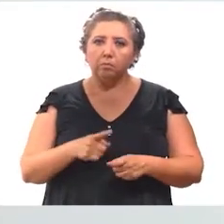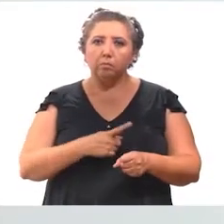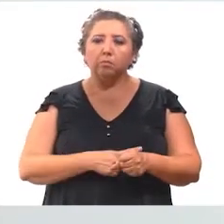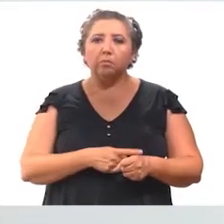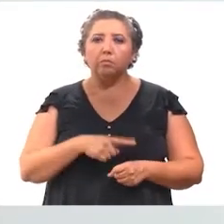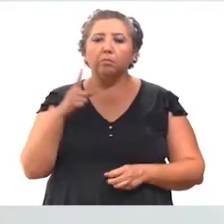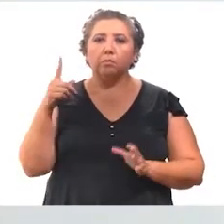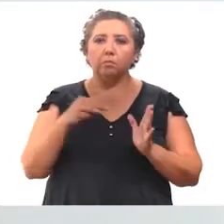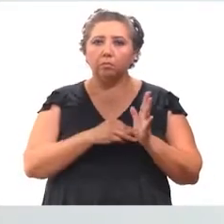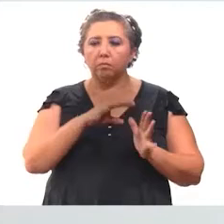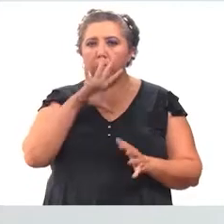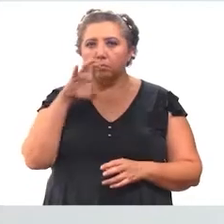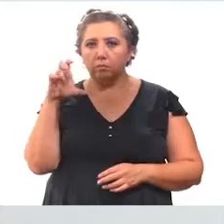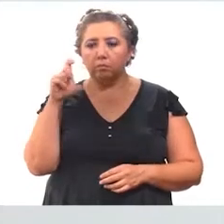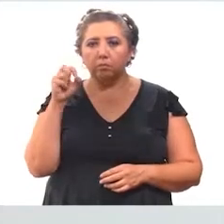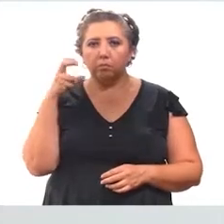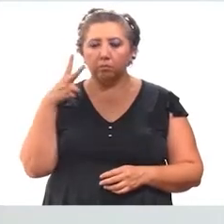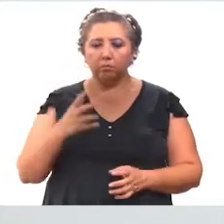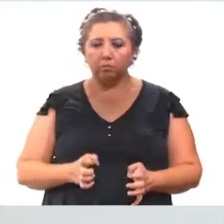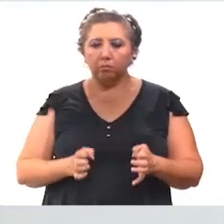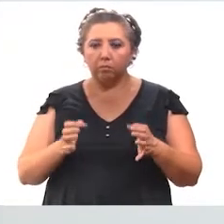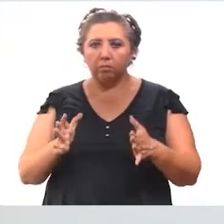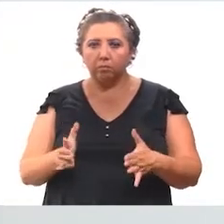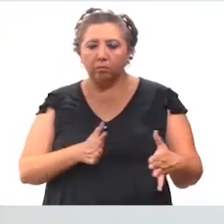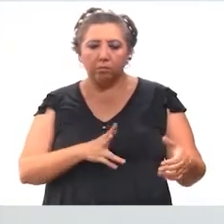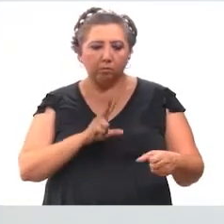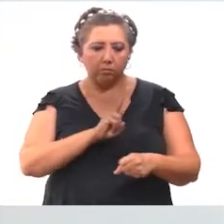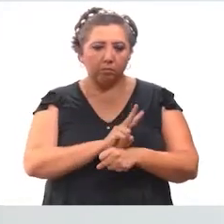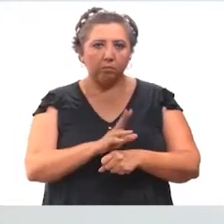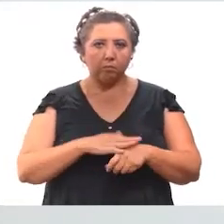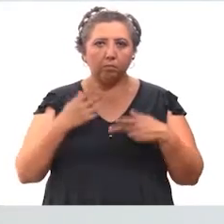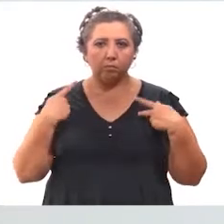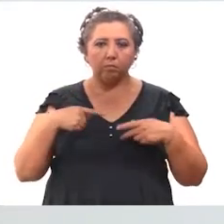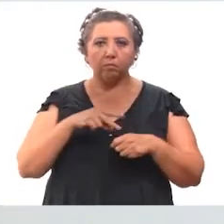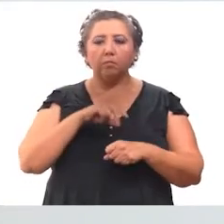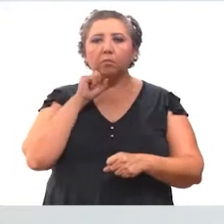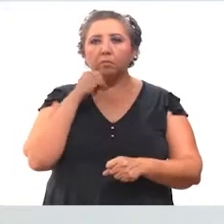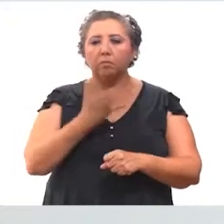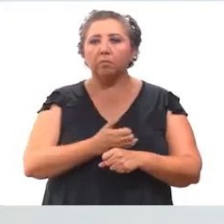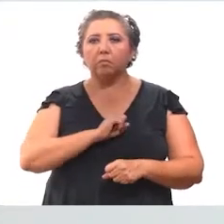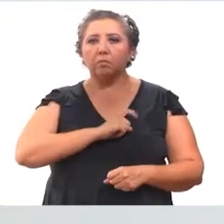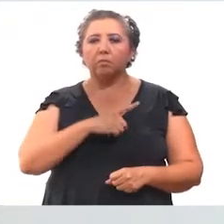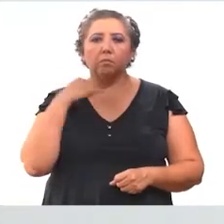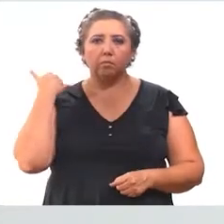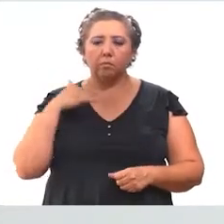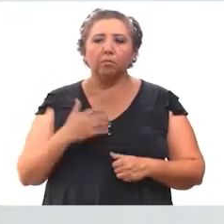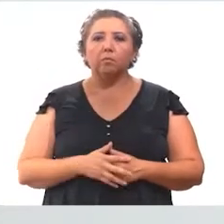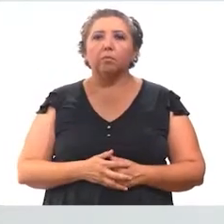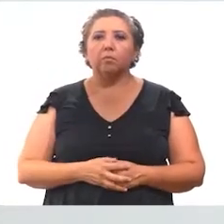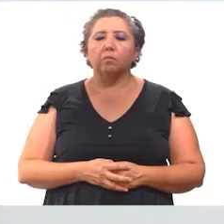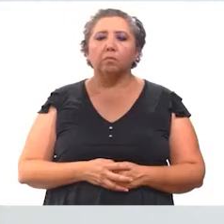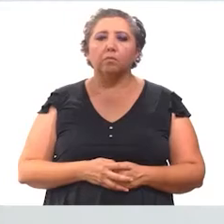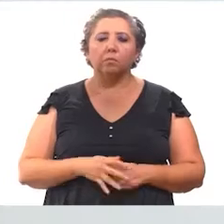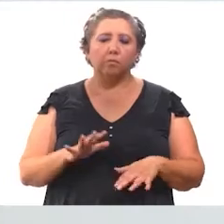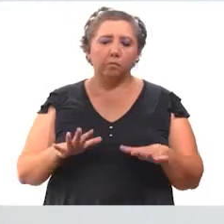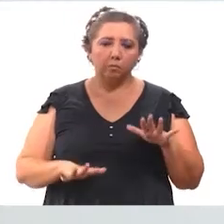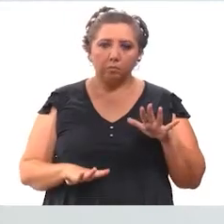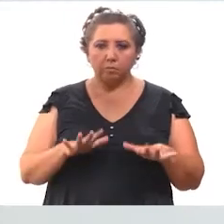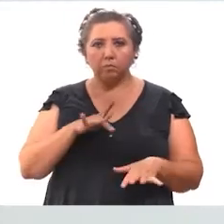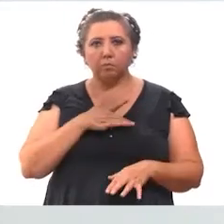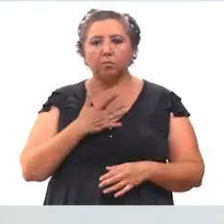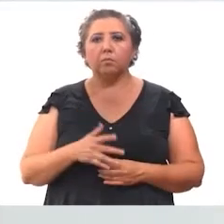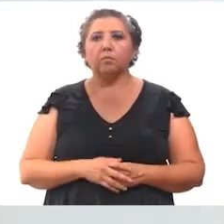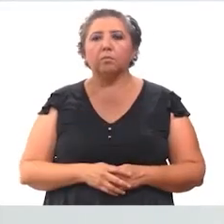casos activos, 1.528 están estables, aislados y monitoreados por personal médico de la Secretaría de Salud de Yucatán.